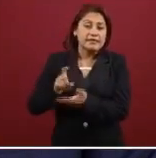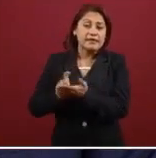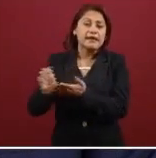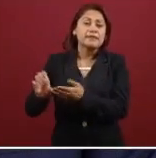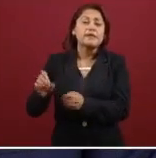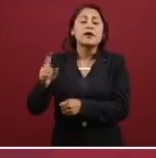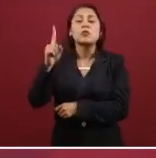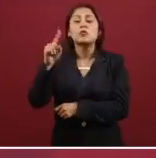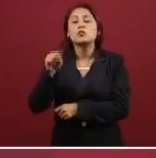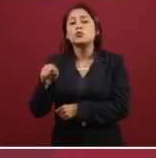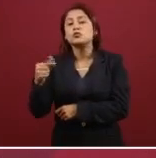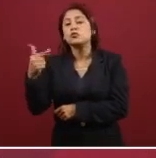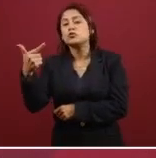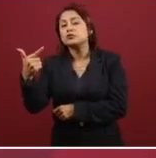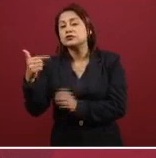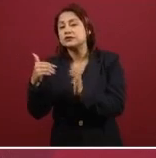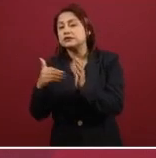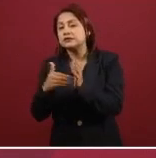1.7.